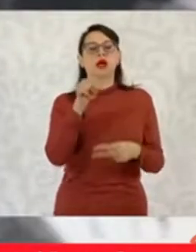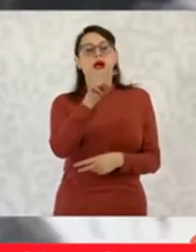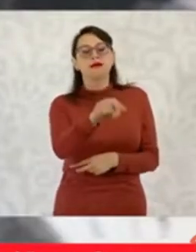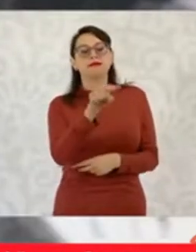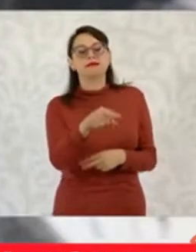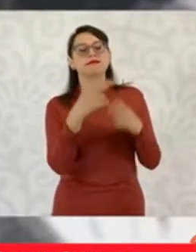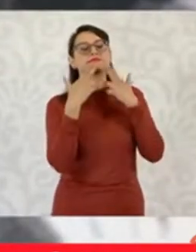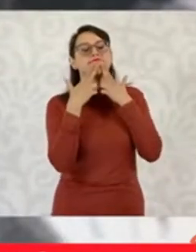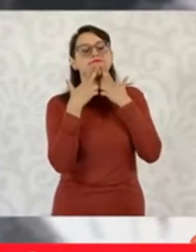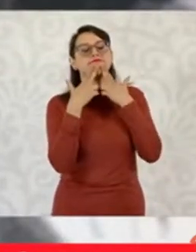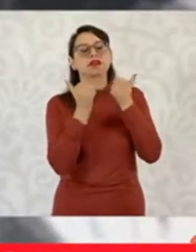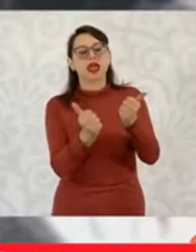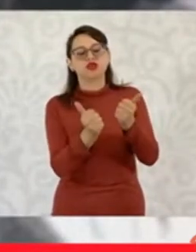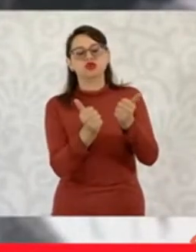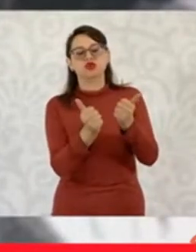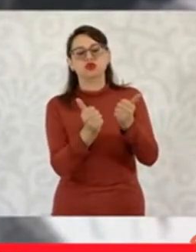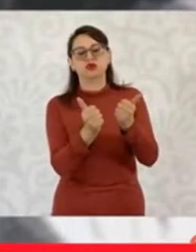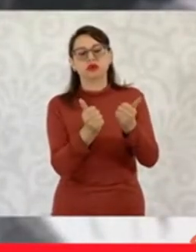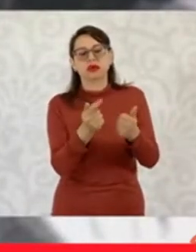Izaguirre.